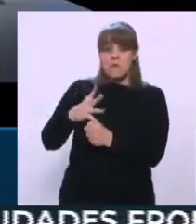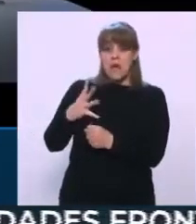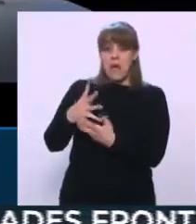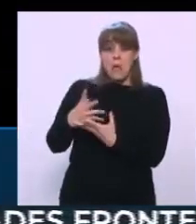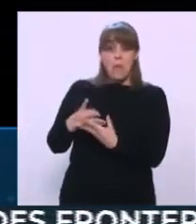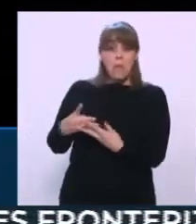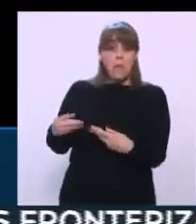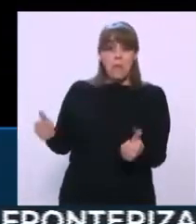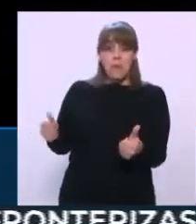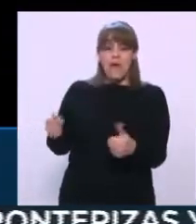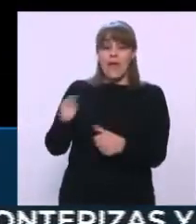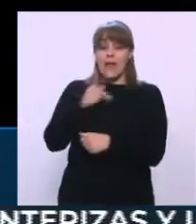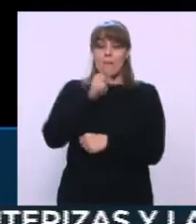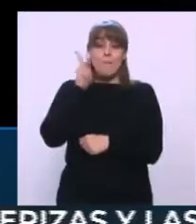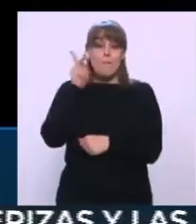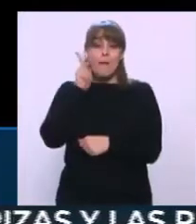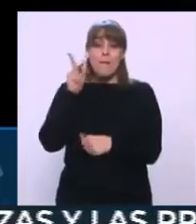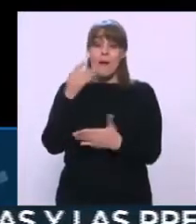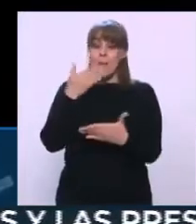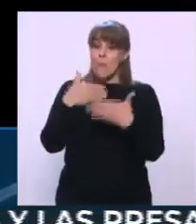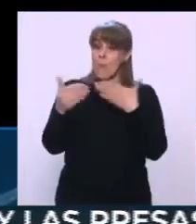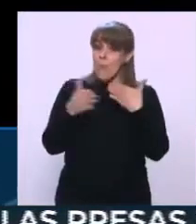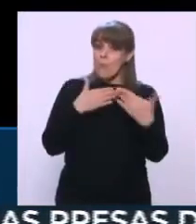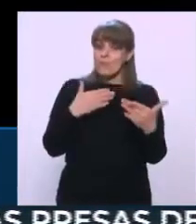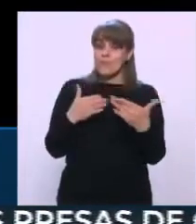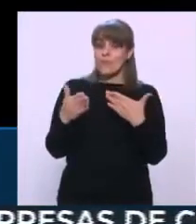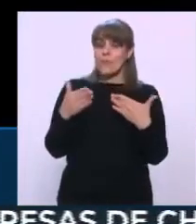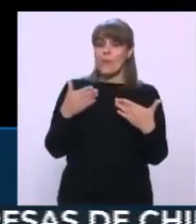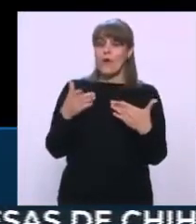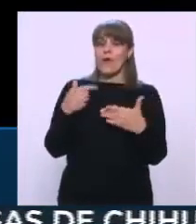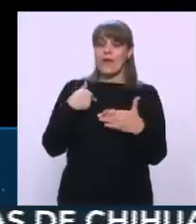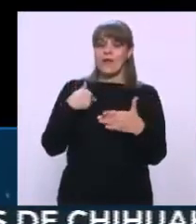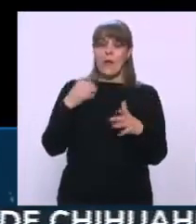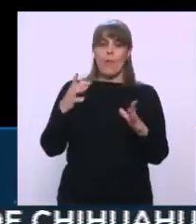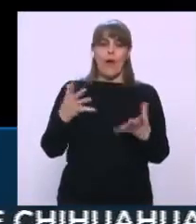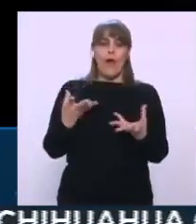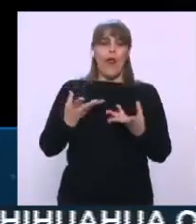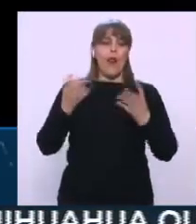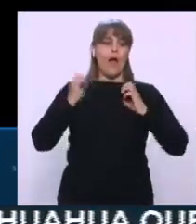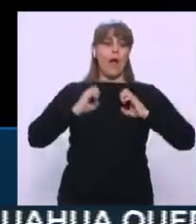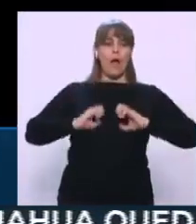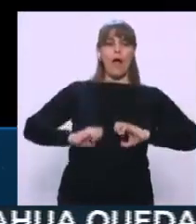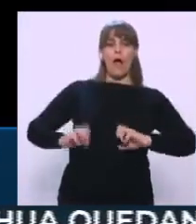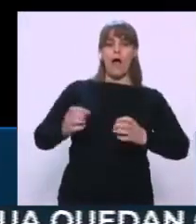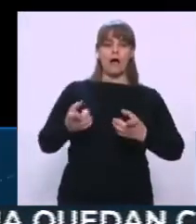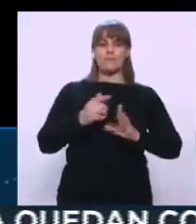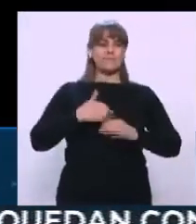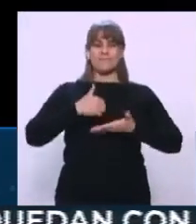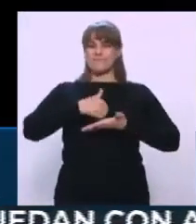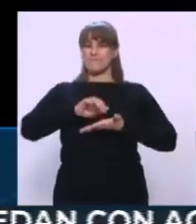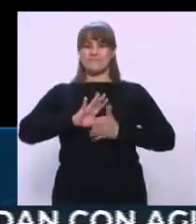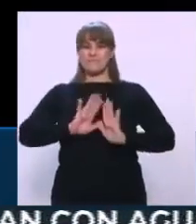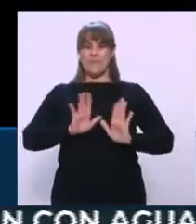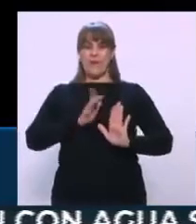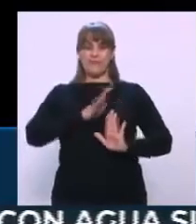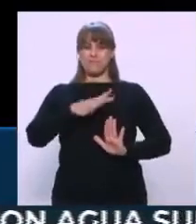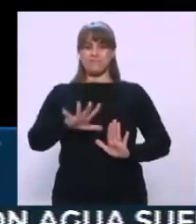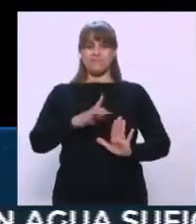mucho más moderno, más dialogante, que ha rechazado los lujos, que es congruente, es